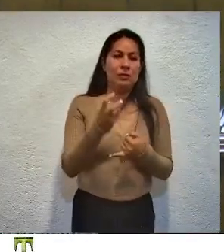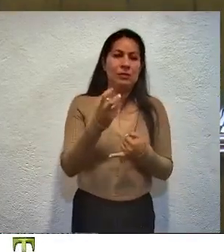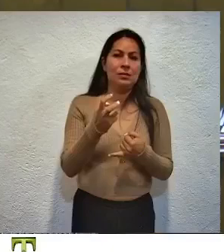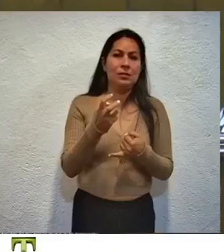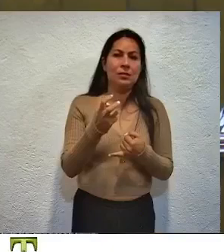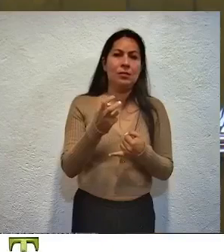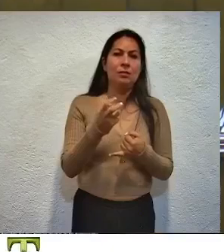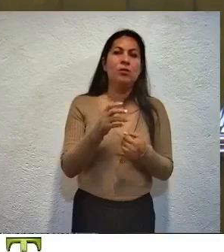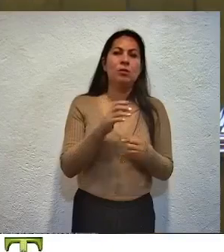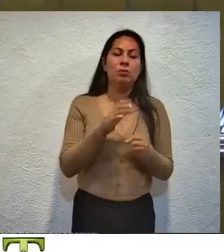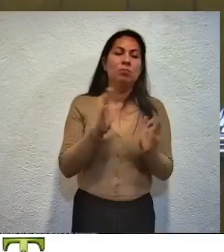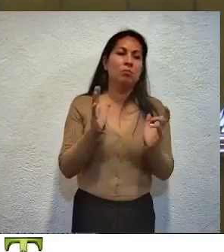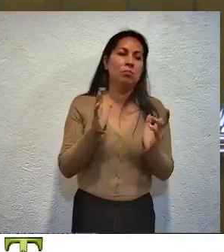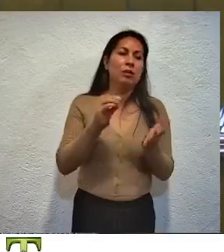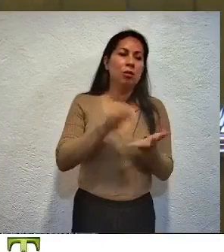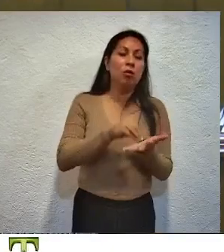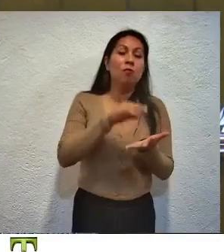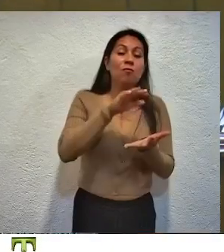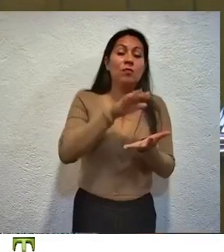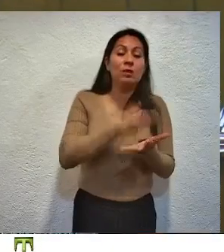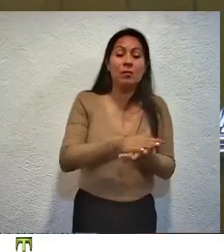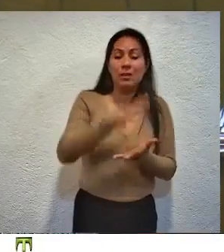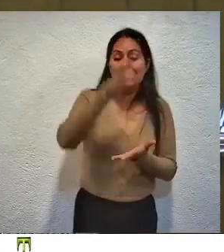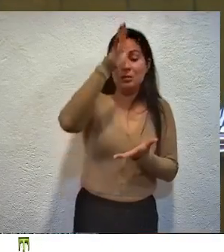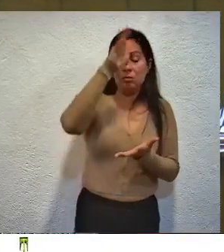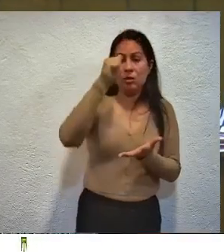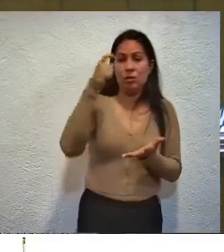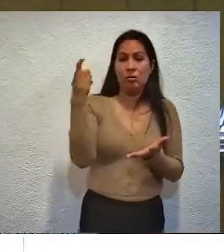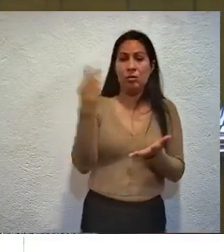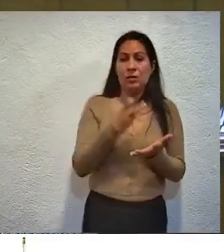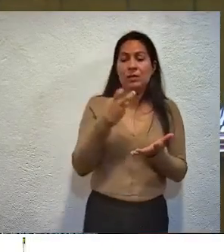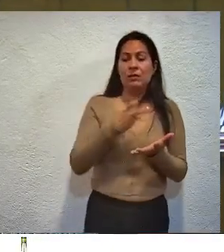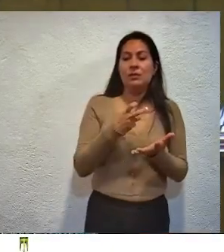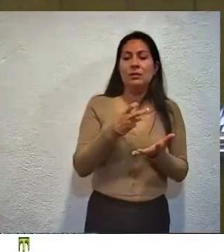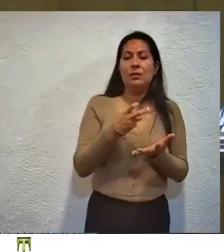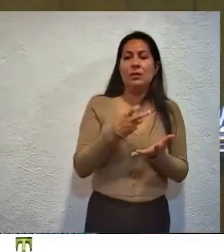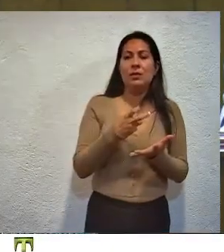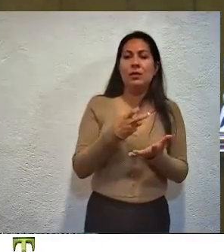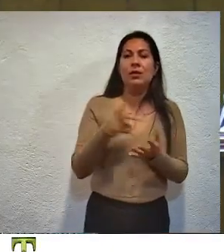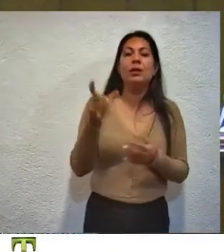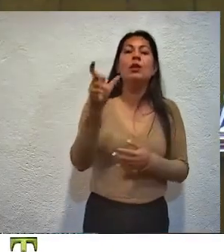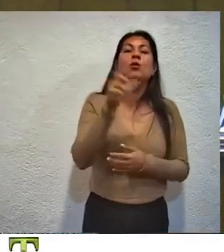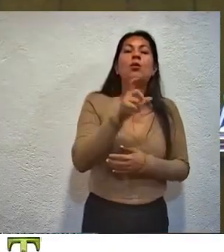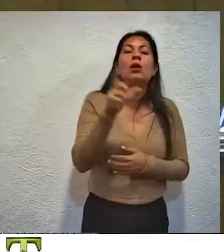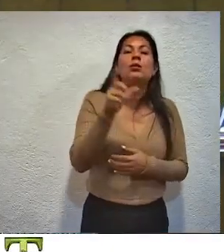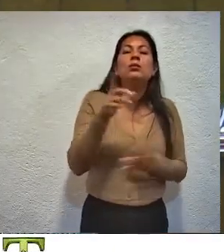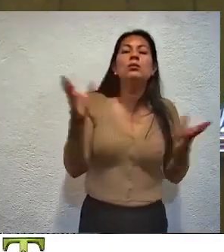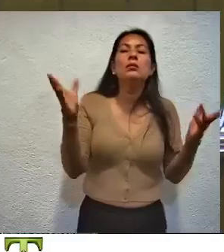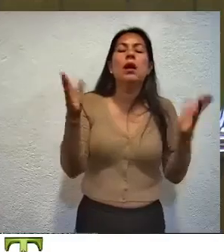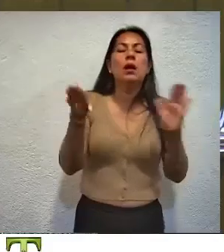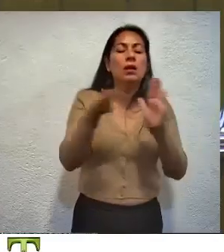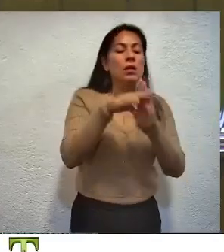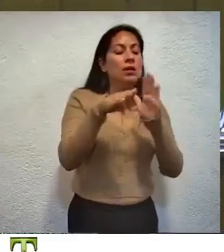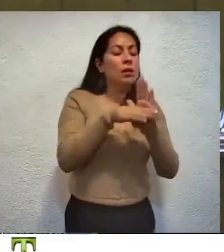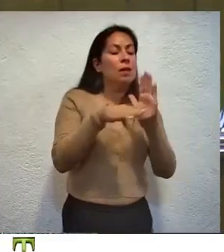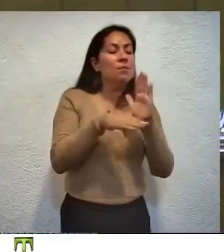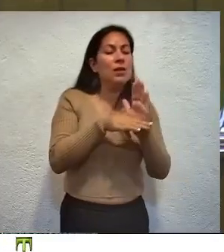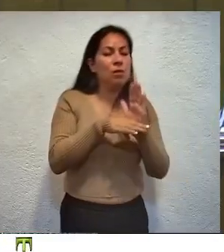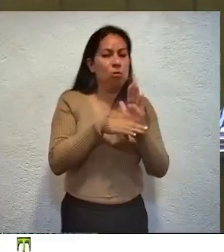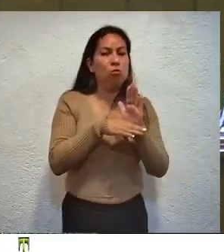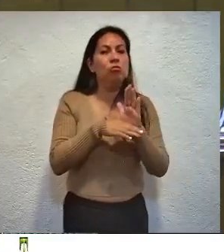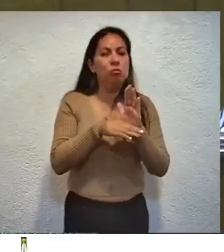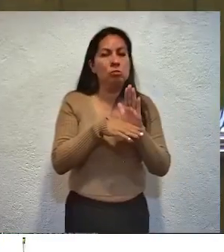pues parte en confirmar este acuerdo y mandar a que cuando se emitan los lineamientos que